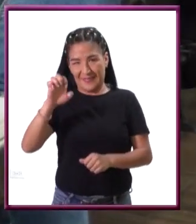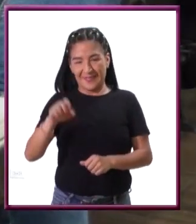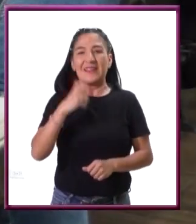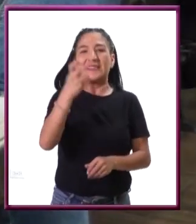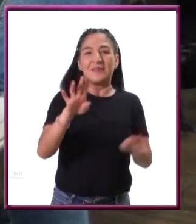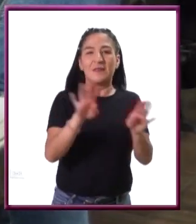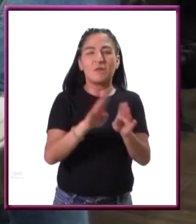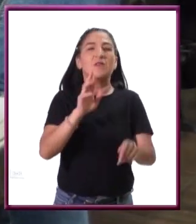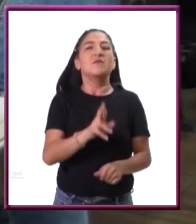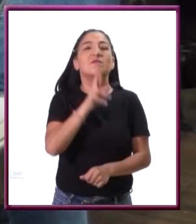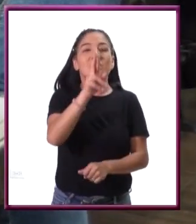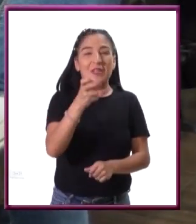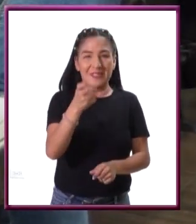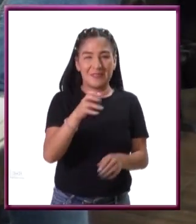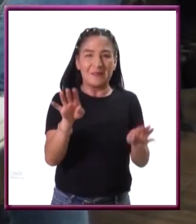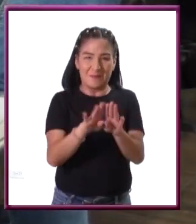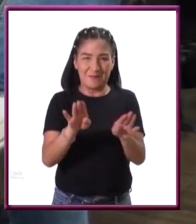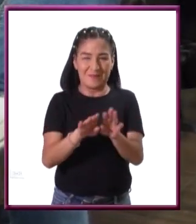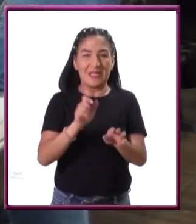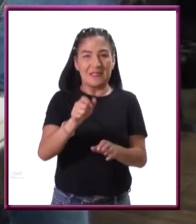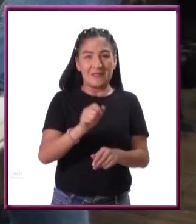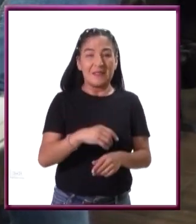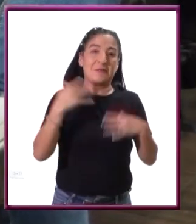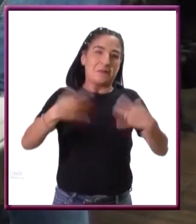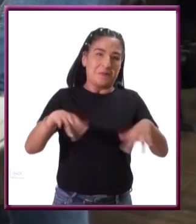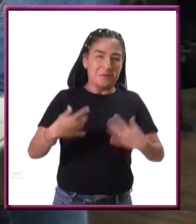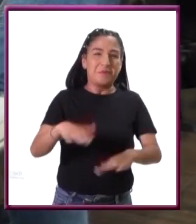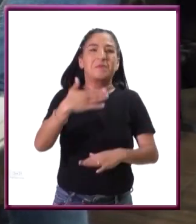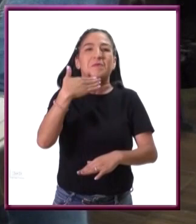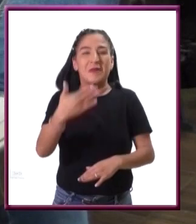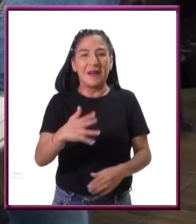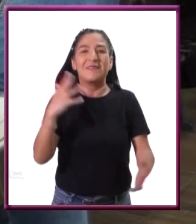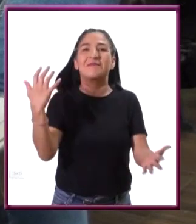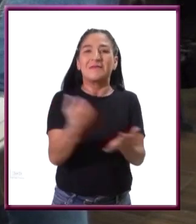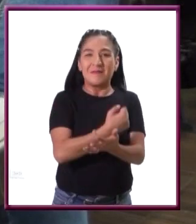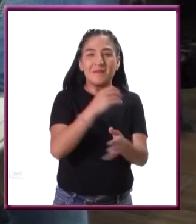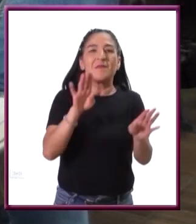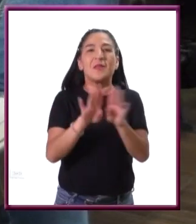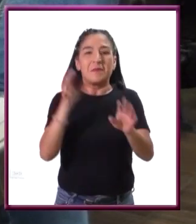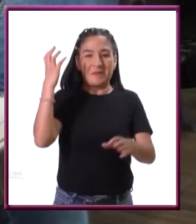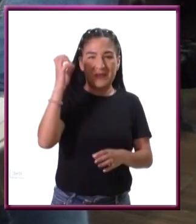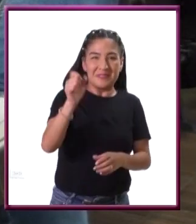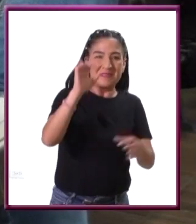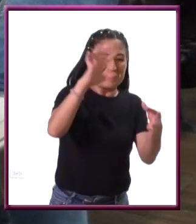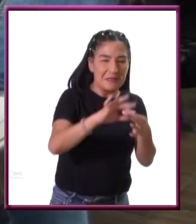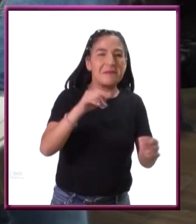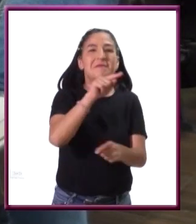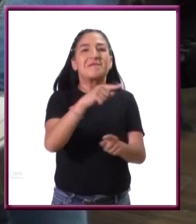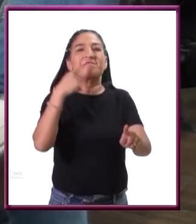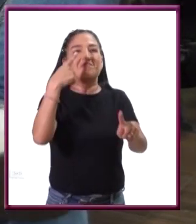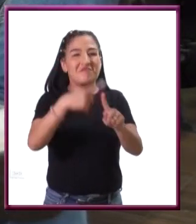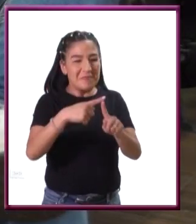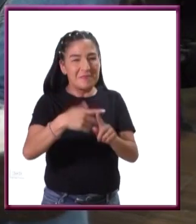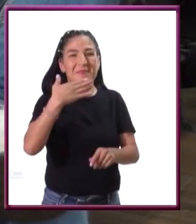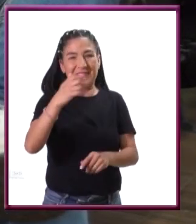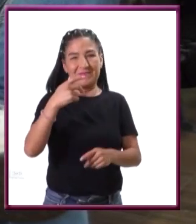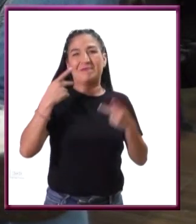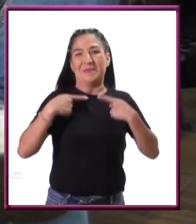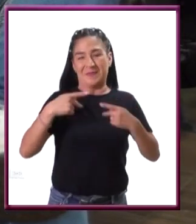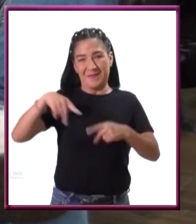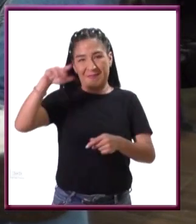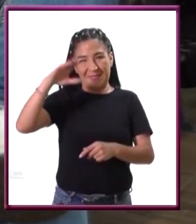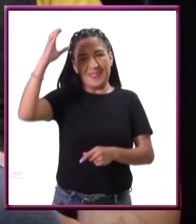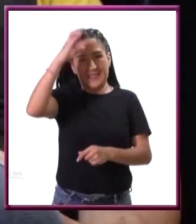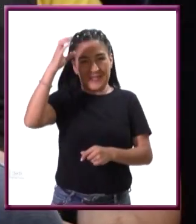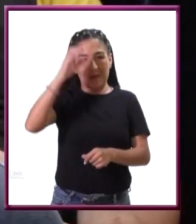de su trabajo conjunto fueron tan buenos que se ganaron comentarios tan positivos de científicos tan importantes como el mismísimo